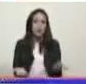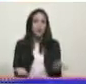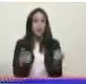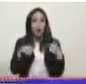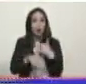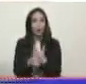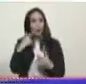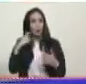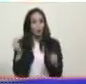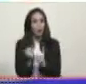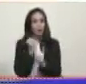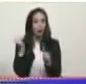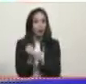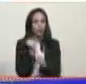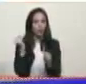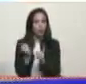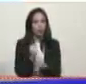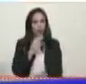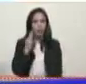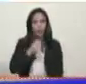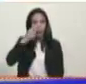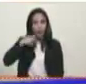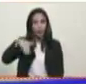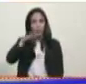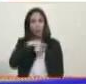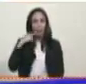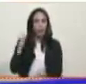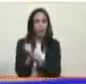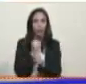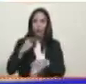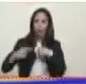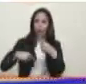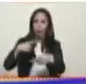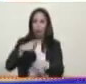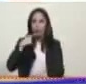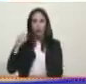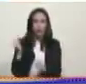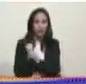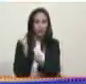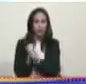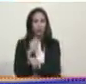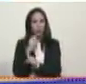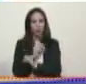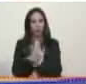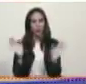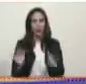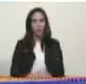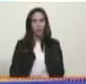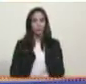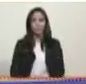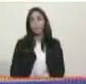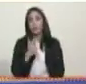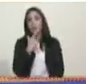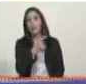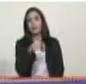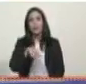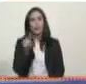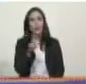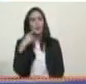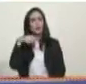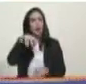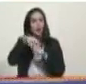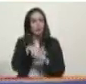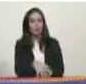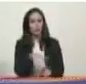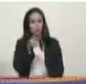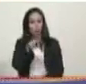milagro andante hecho por el pueblo. Es el milagro diario hecho por el pueblo. Cuando decimos Venezuela no se rinde,